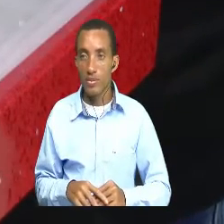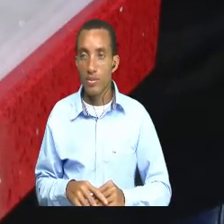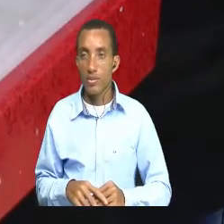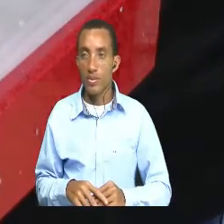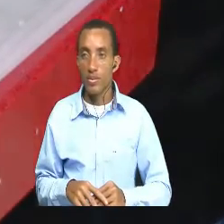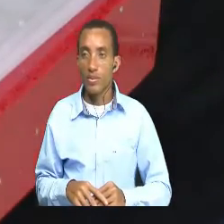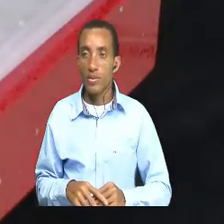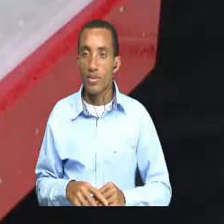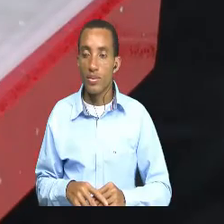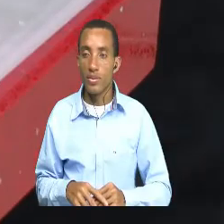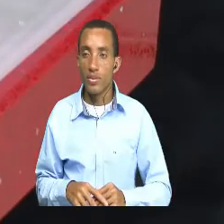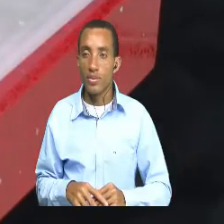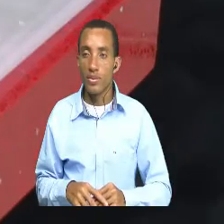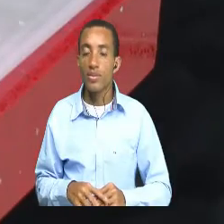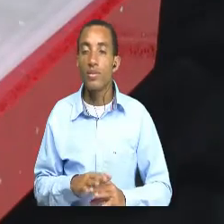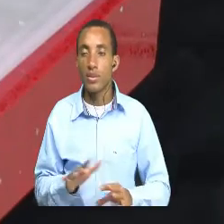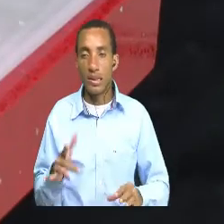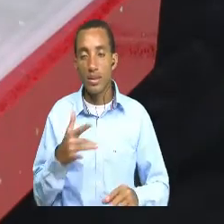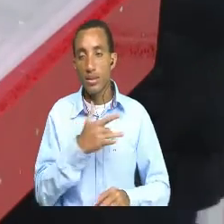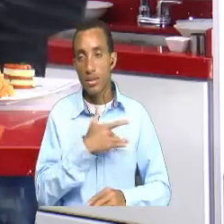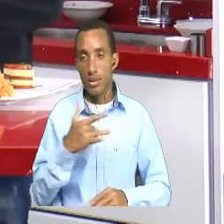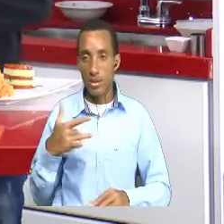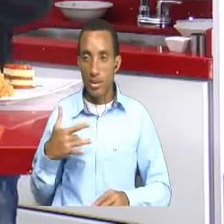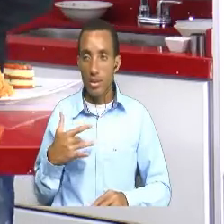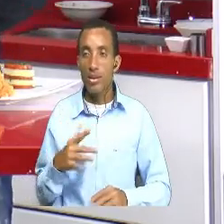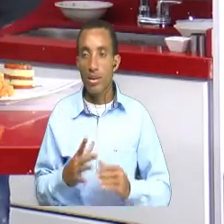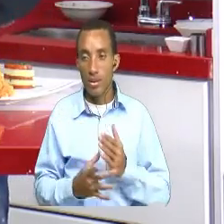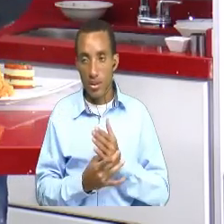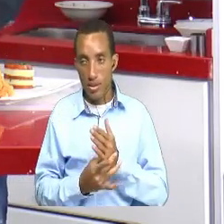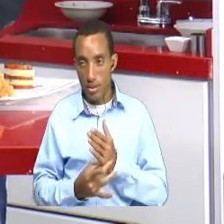e interesante eso es muy saludable proceso